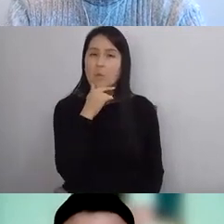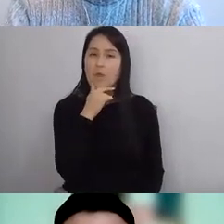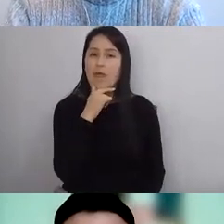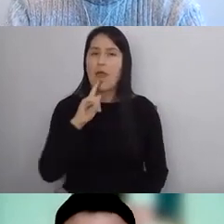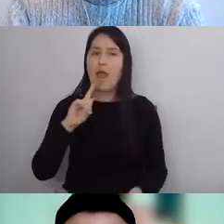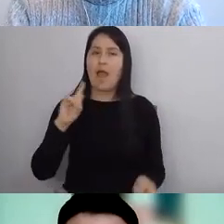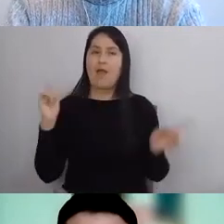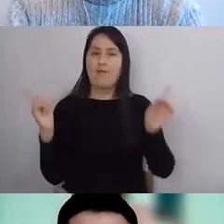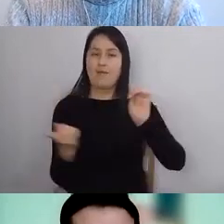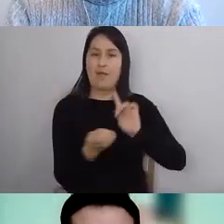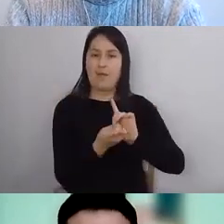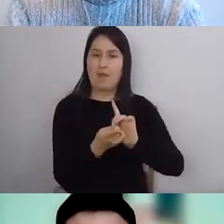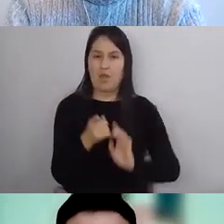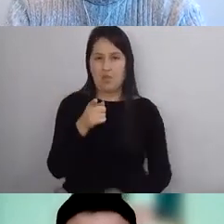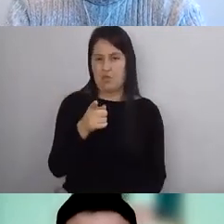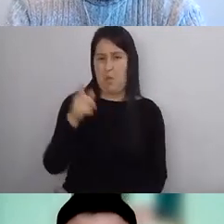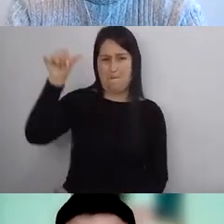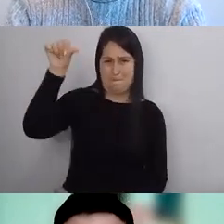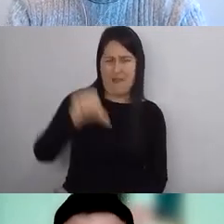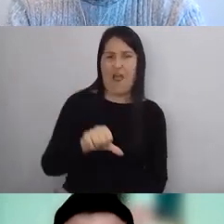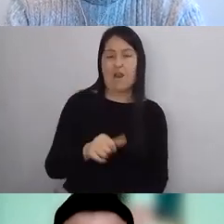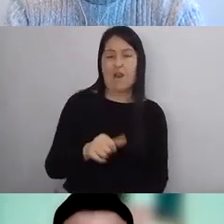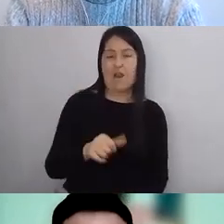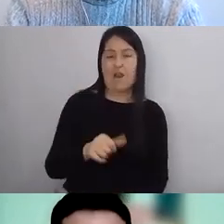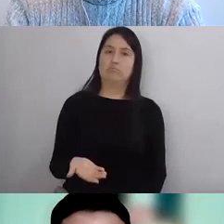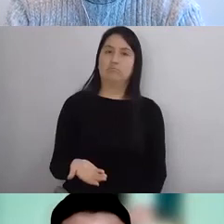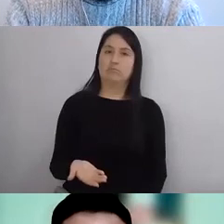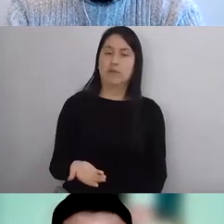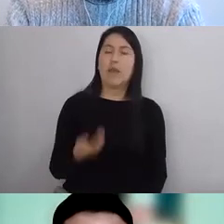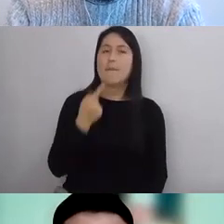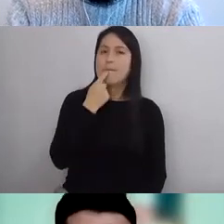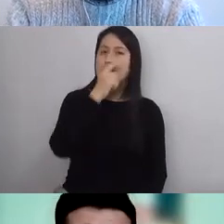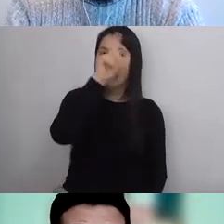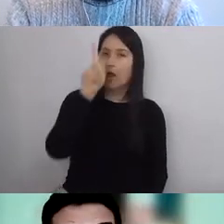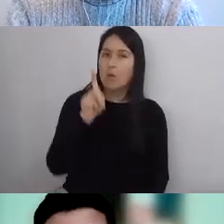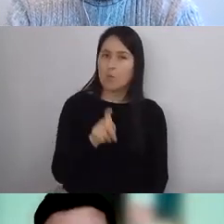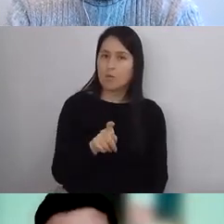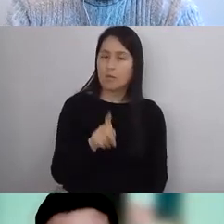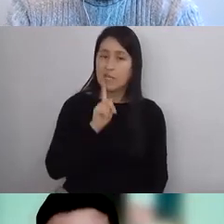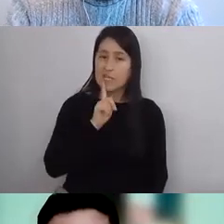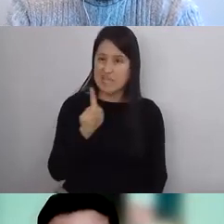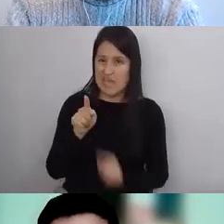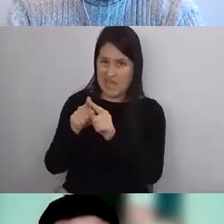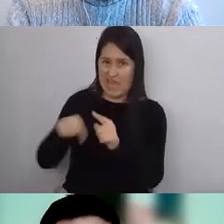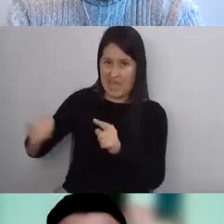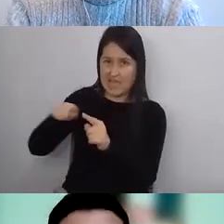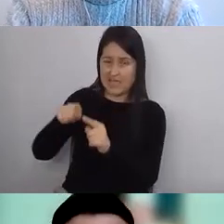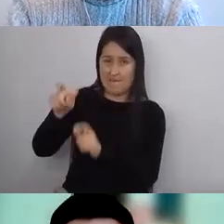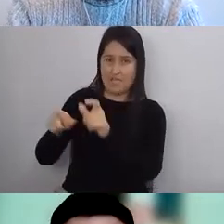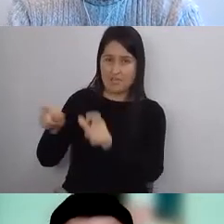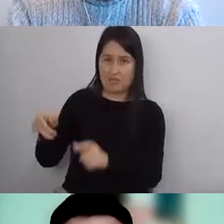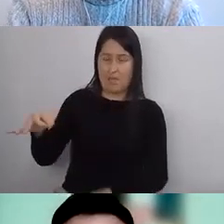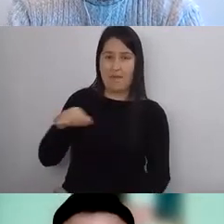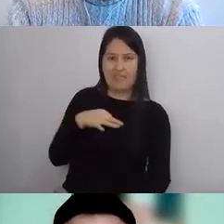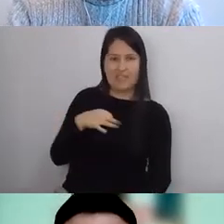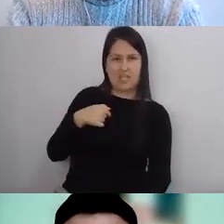nos dicen las personas, tú eres pésimo para esto. Entonces, preguntarnos también quiénes Sí. son esas personas y de